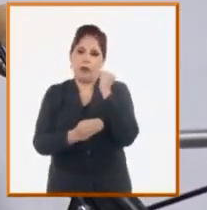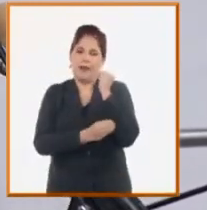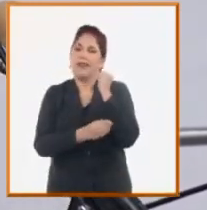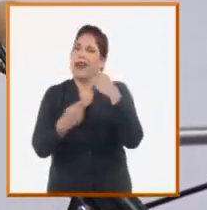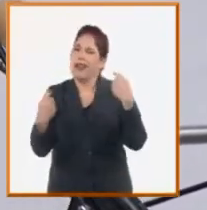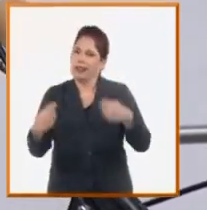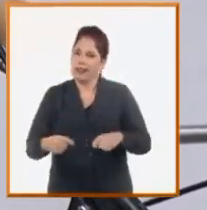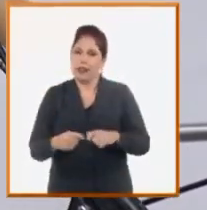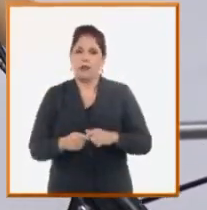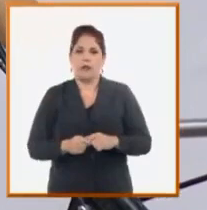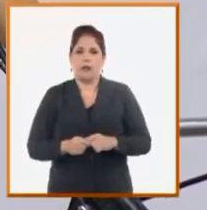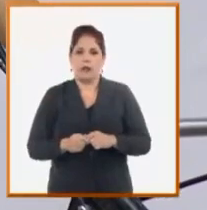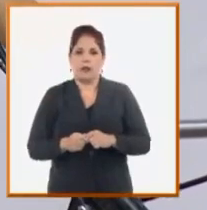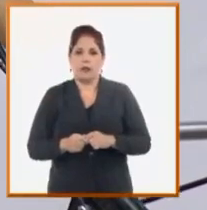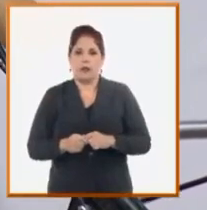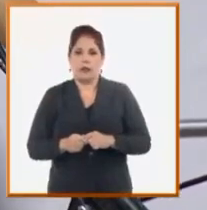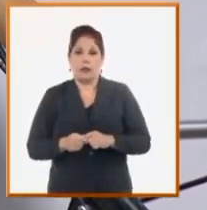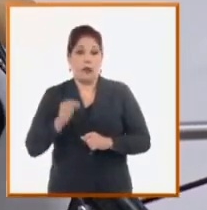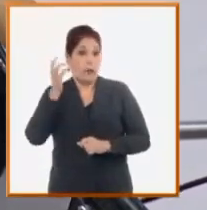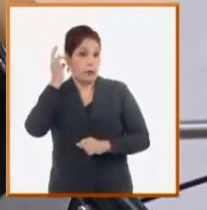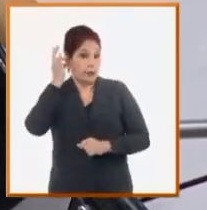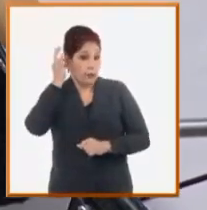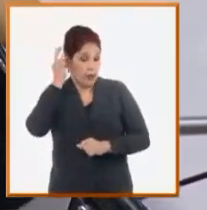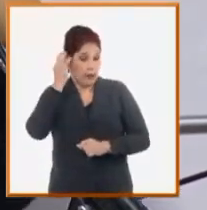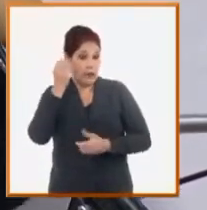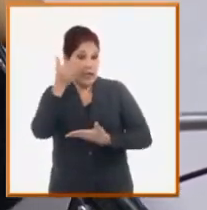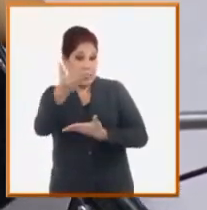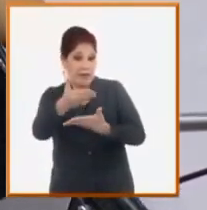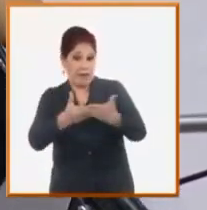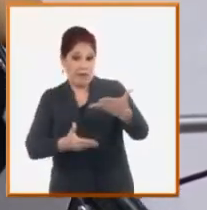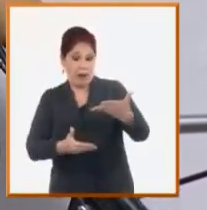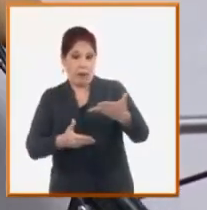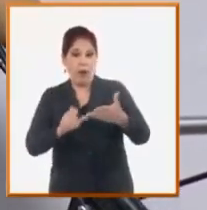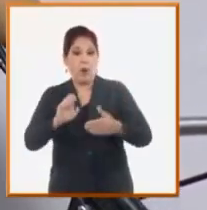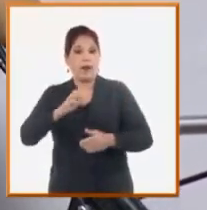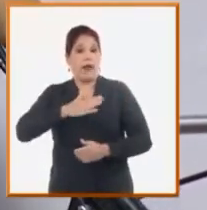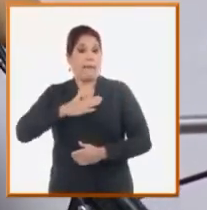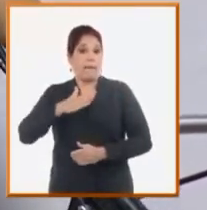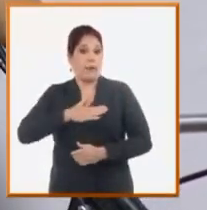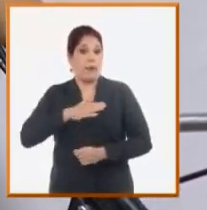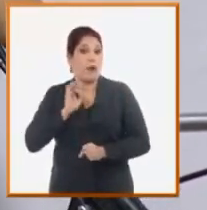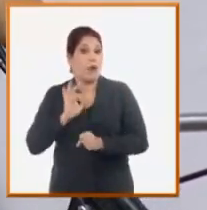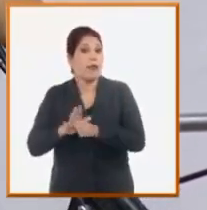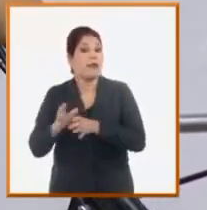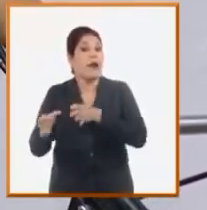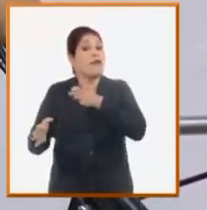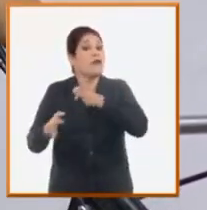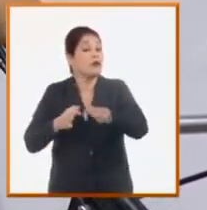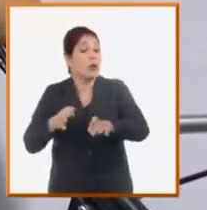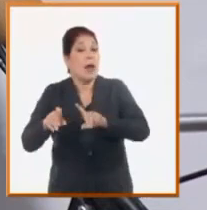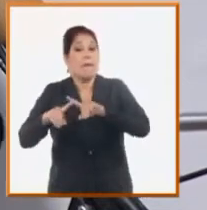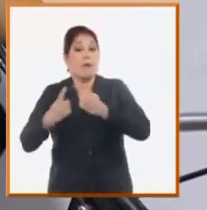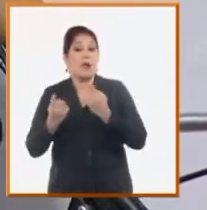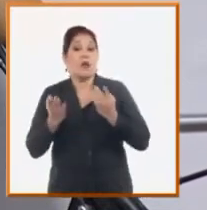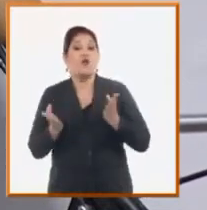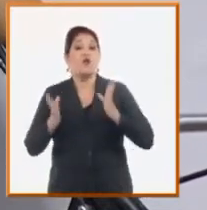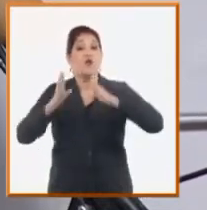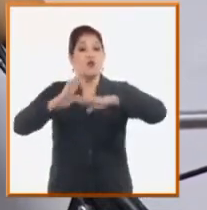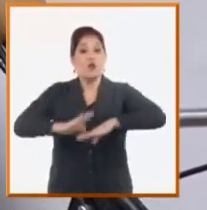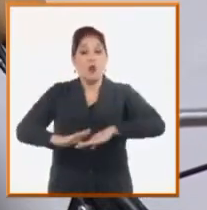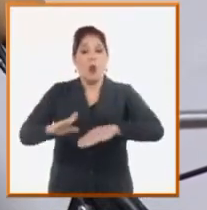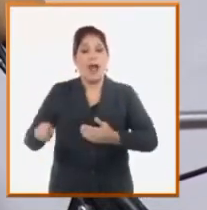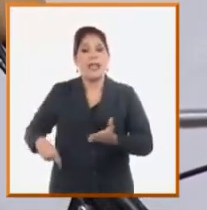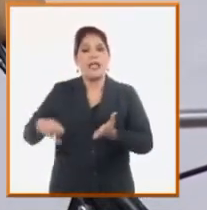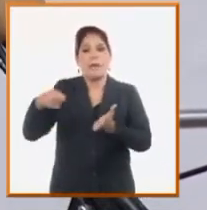de Johanna planteaba que muchas MIPYME no comienzan a funcionar porque no tienen una